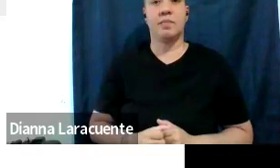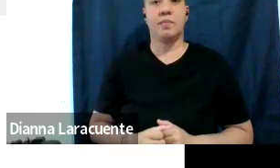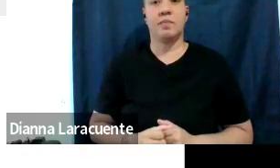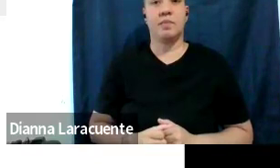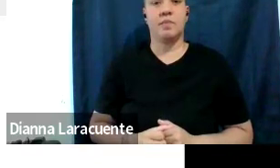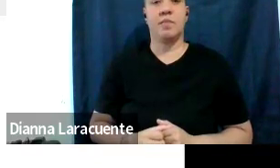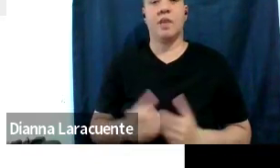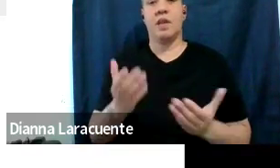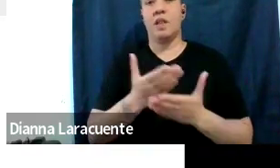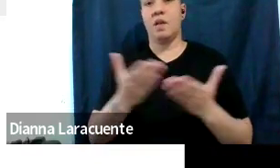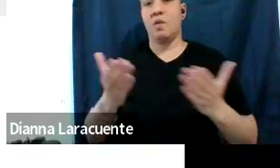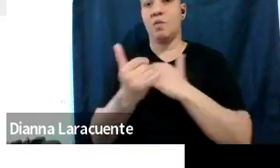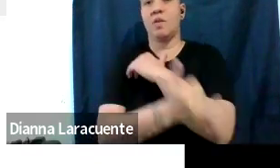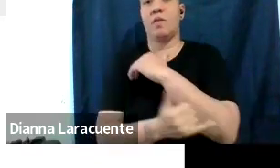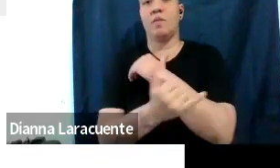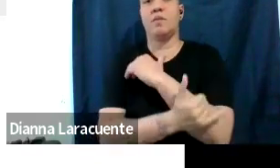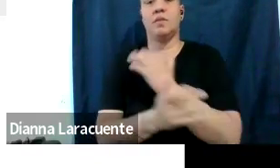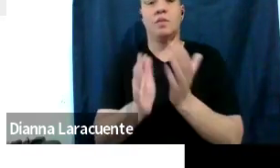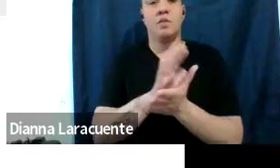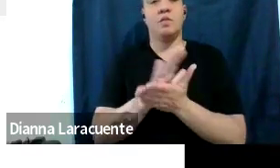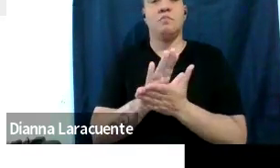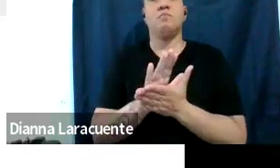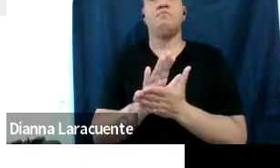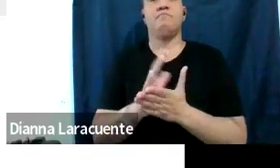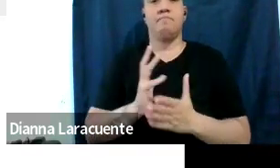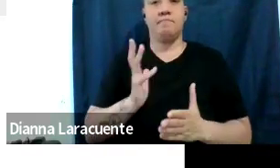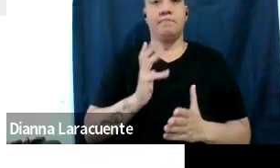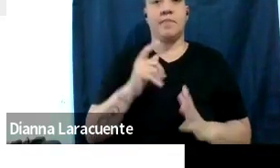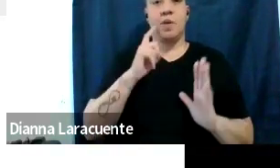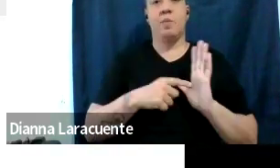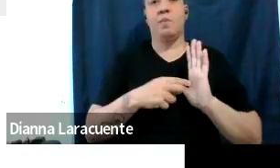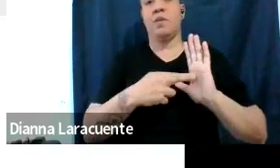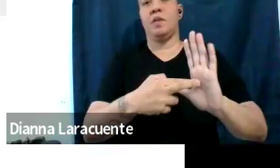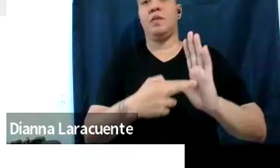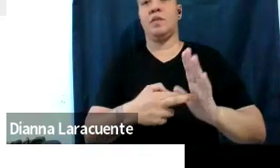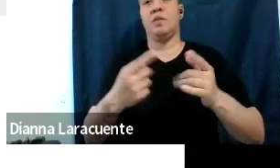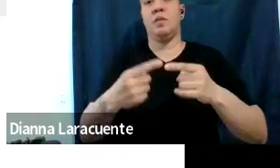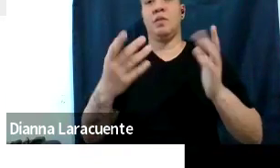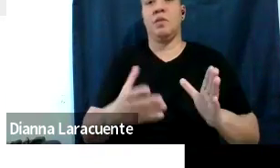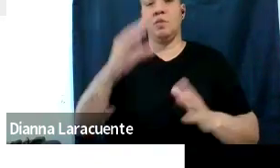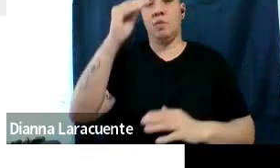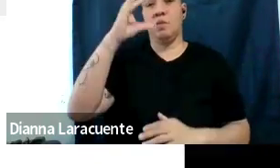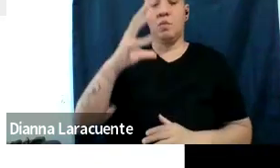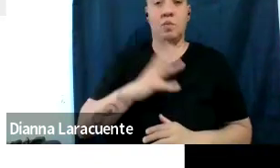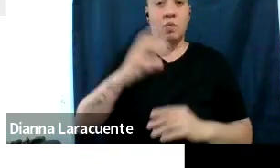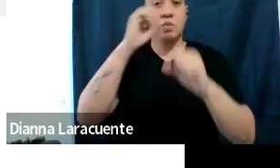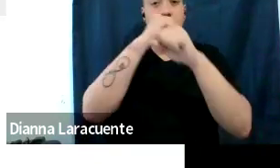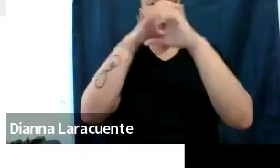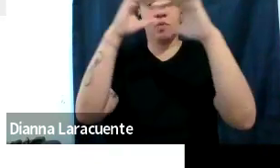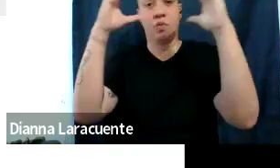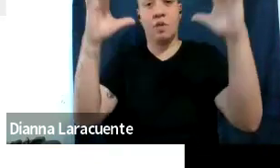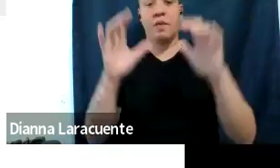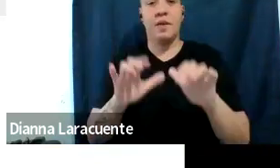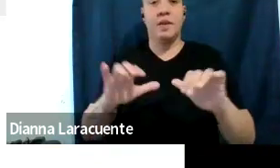modales afables y distinguidos. Lo habían presentado como un enemigo de la República, un hombre que soñaba con hacer